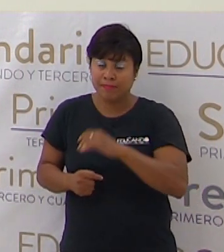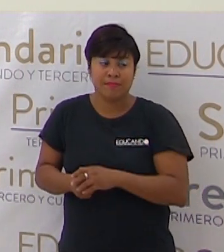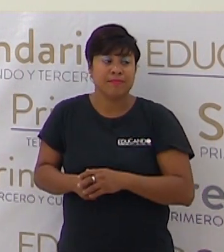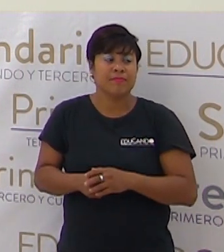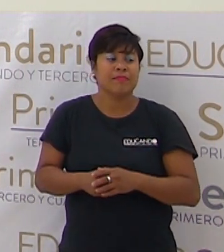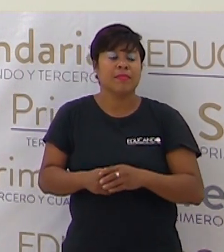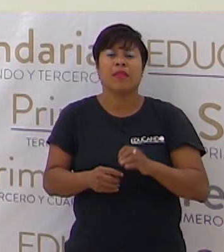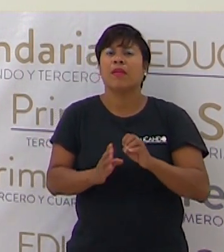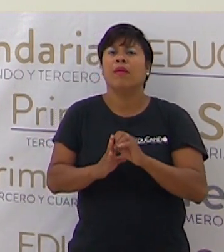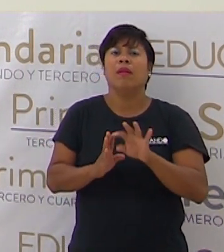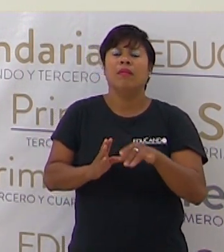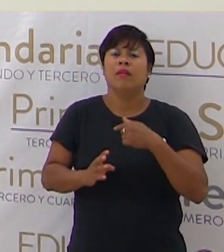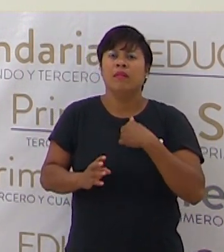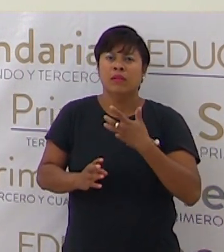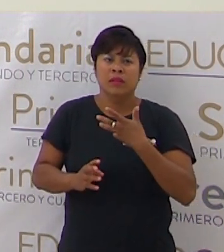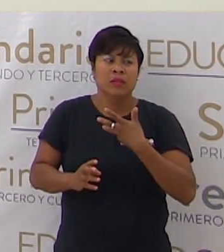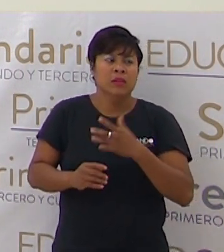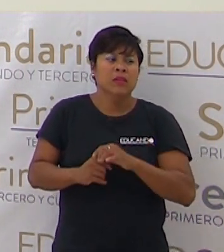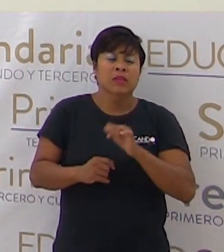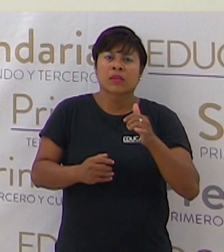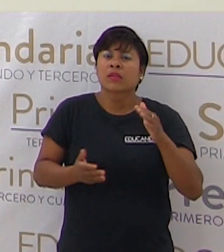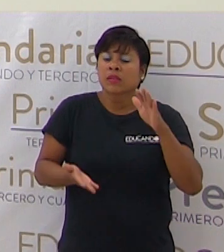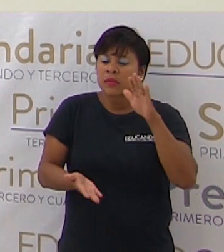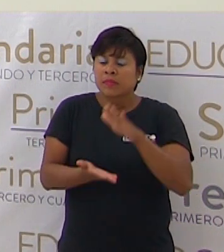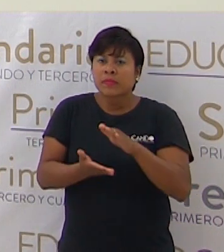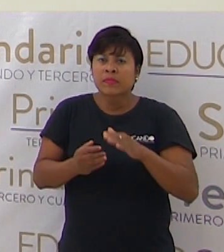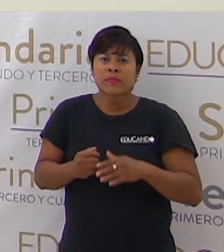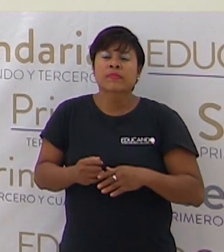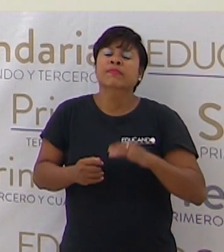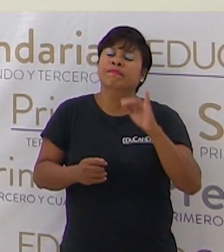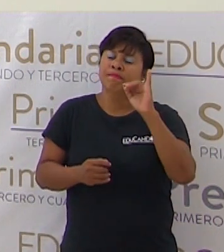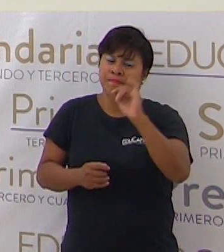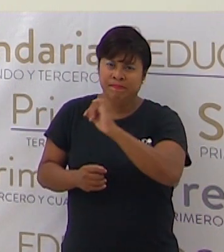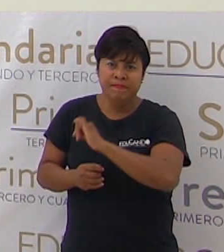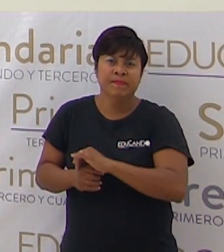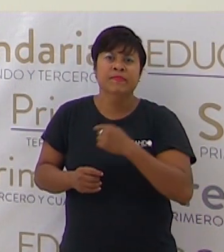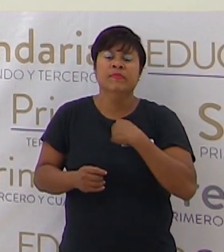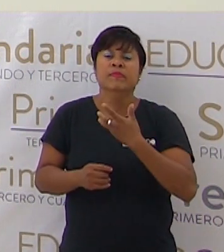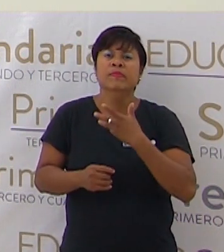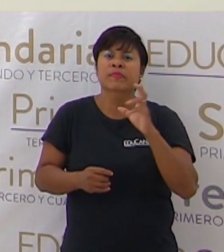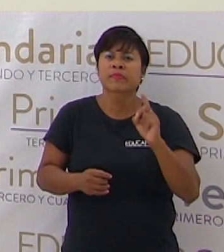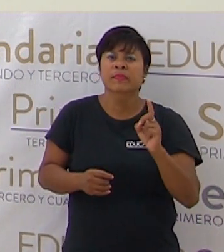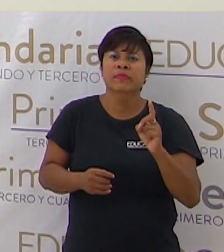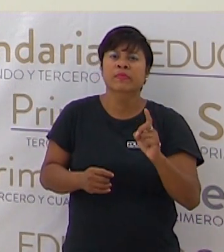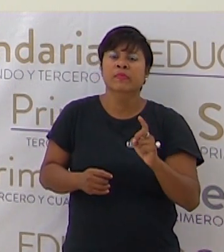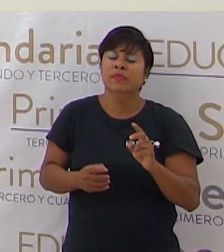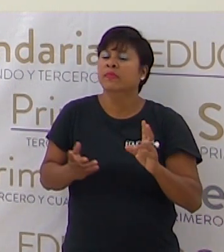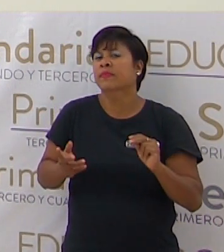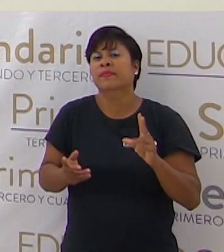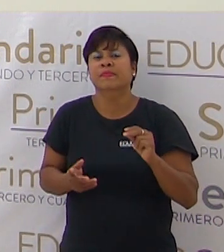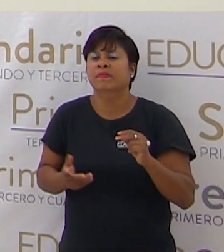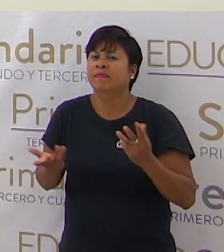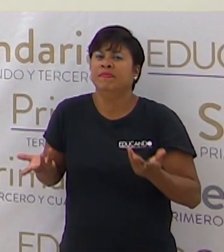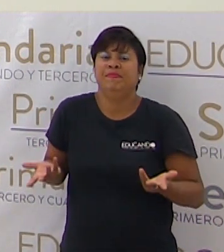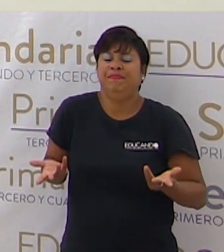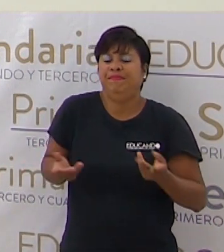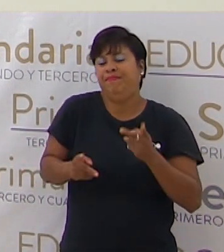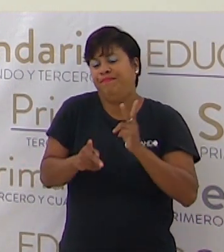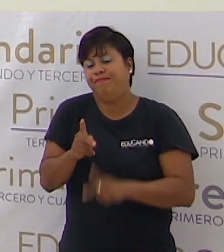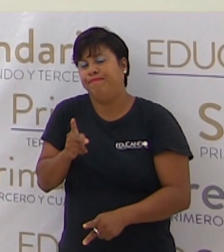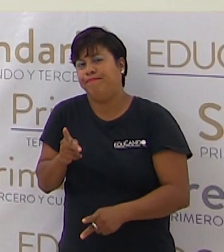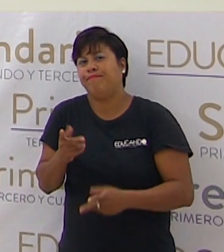Por lo tanto, si yo tengo 20 alumnos, ¿me alcanza? Claro que sí. ¿Y si tengo 30? No, pues ya no. ¿Qué tendría